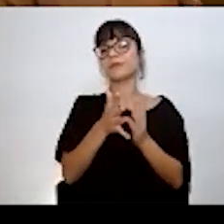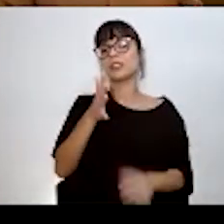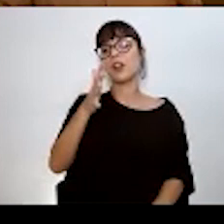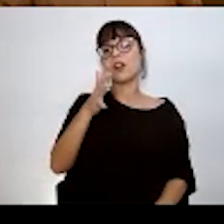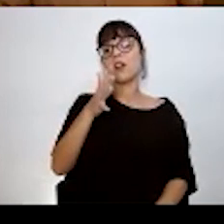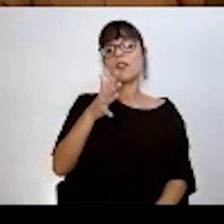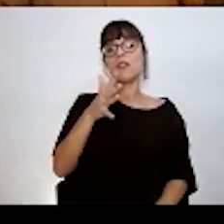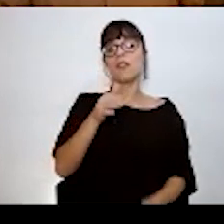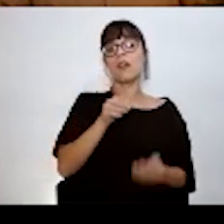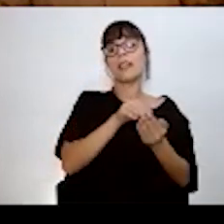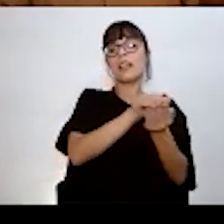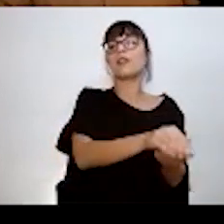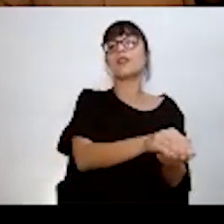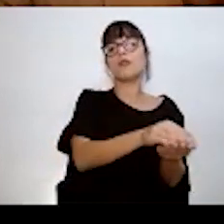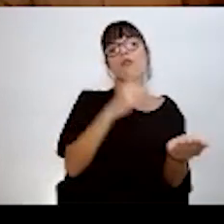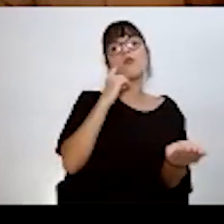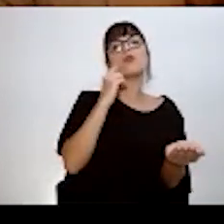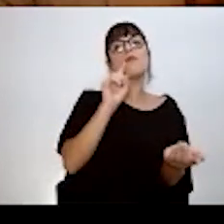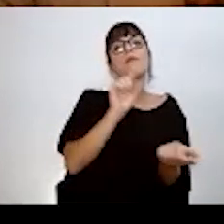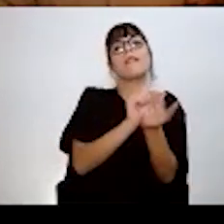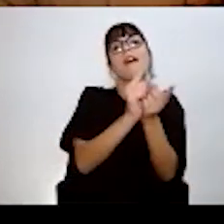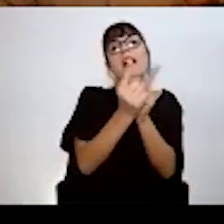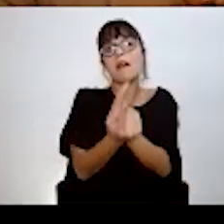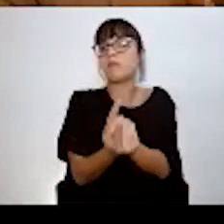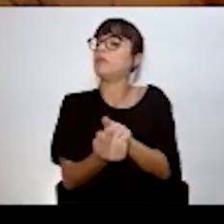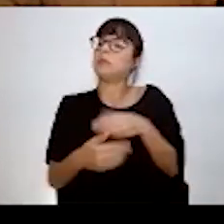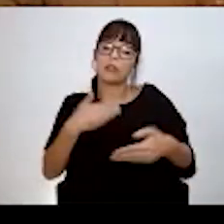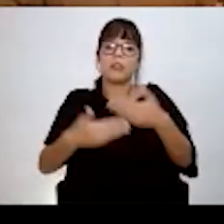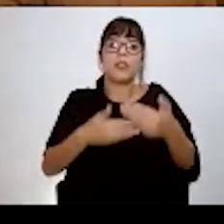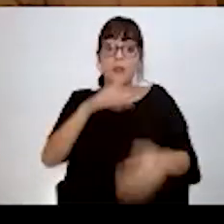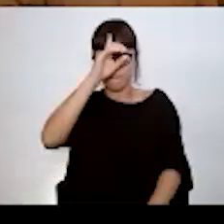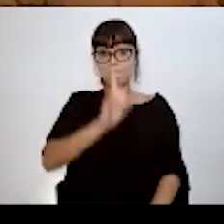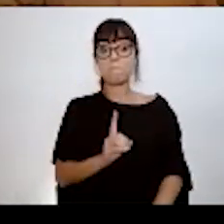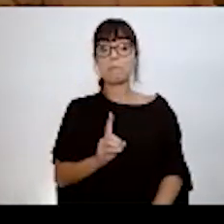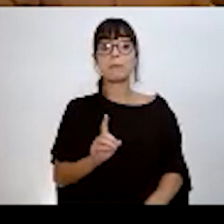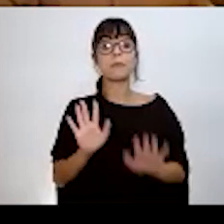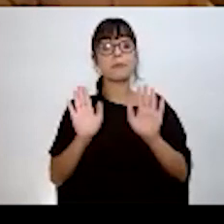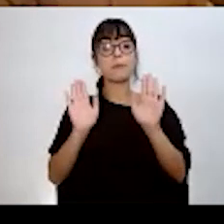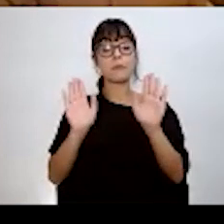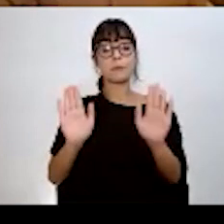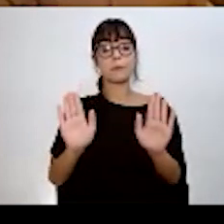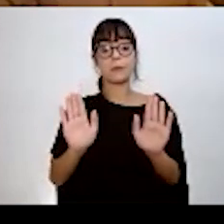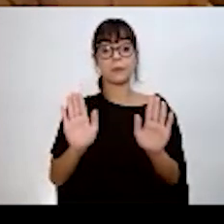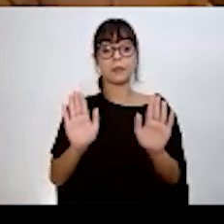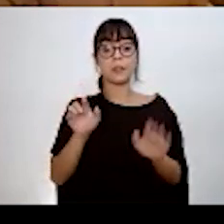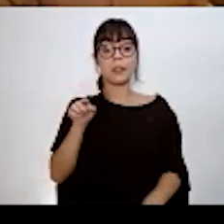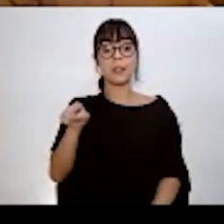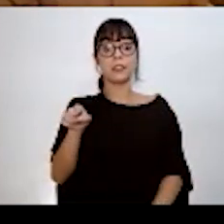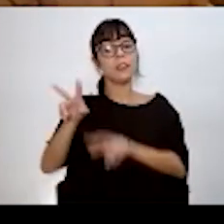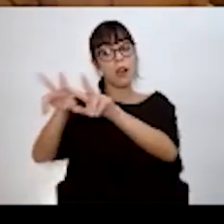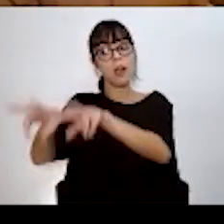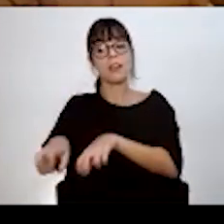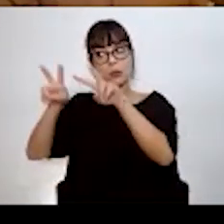de las costumbres funerarias. Nos encontramos además con un desarrollo tan significativo del modelo agrícola de